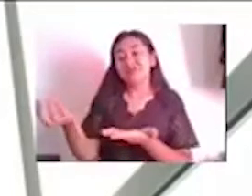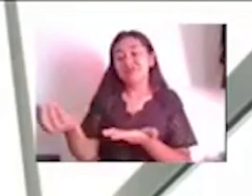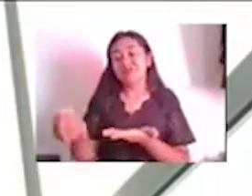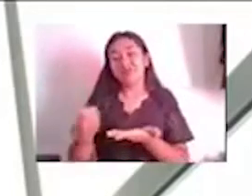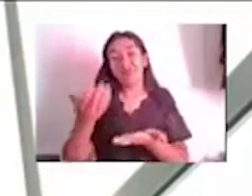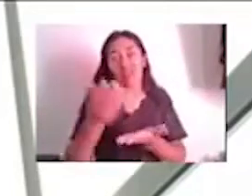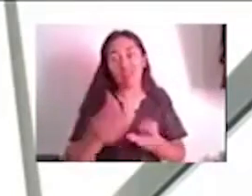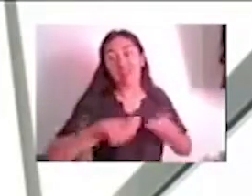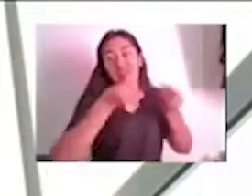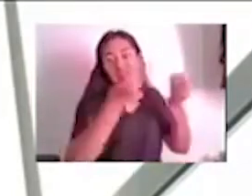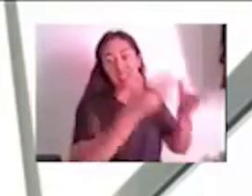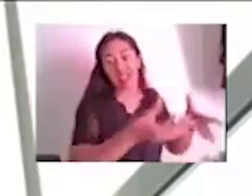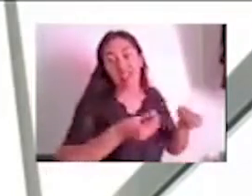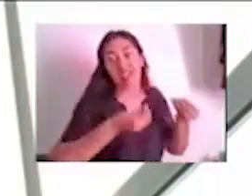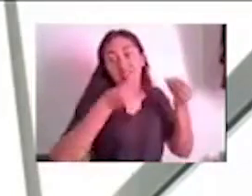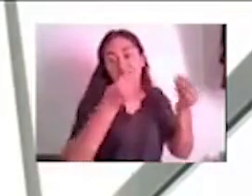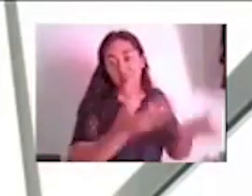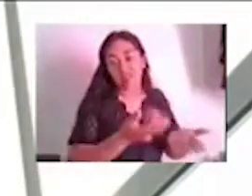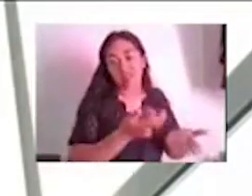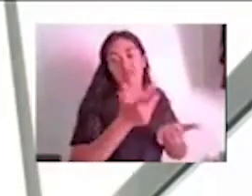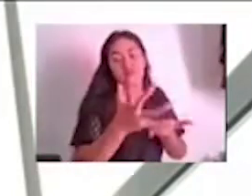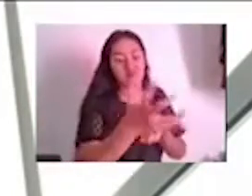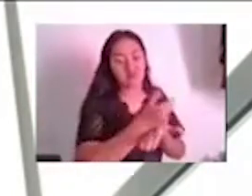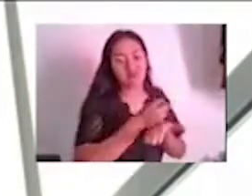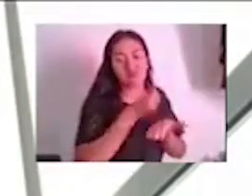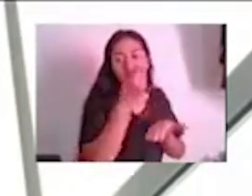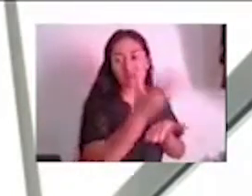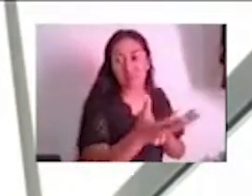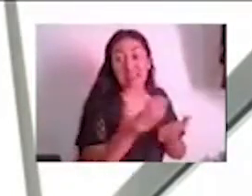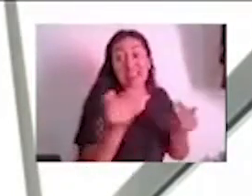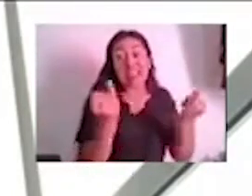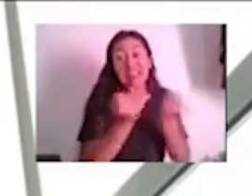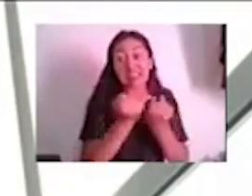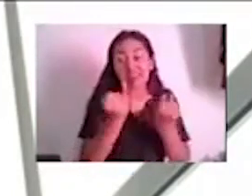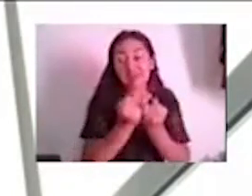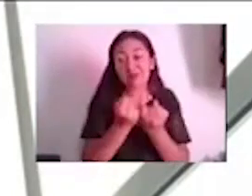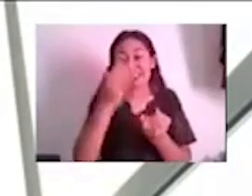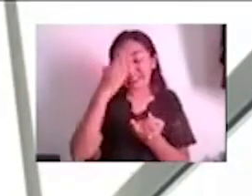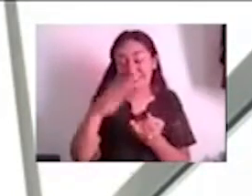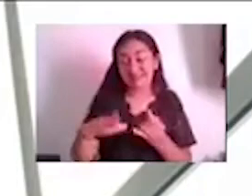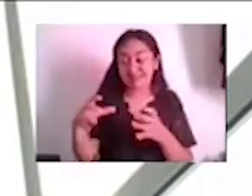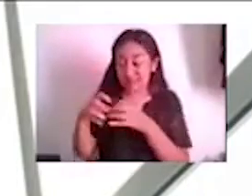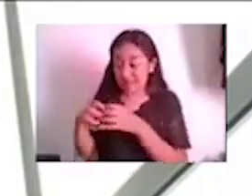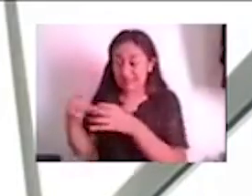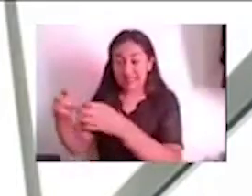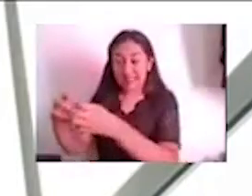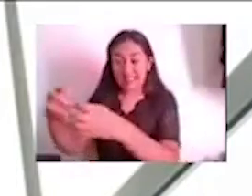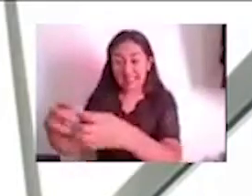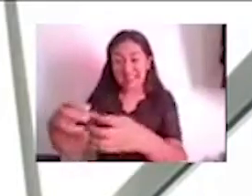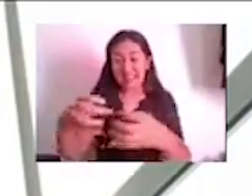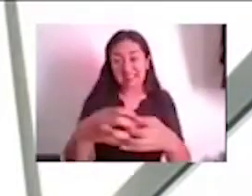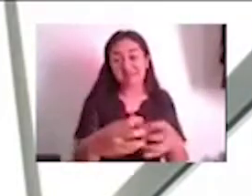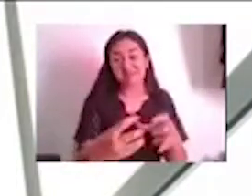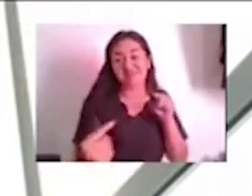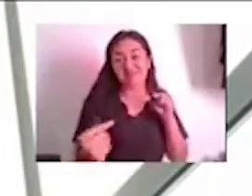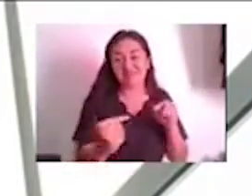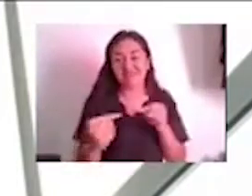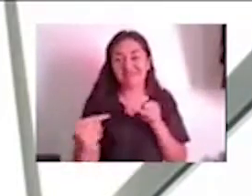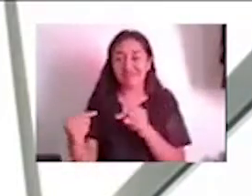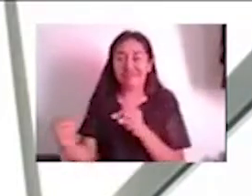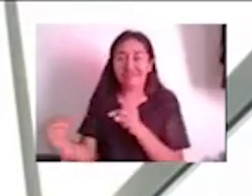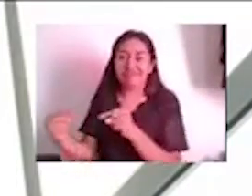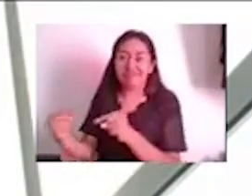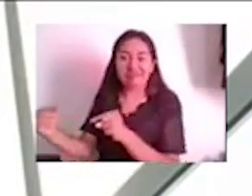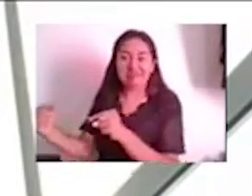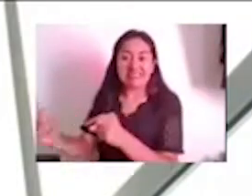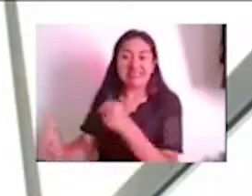fuentes hay relatos de que se pelean los barrios colindantes, tlatelolcas y tenochcas, de que hay conflictos. Incluso esos